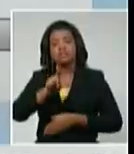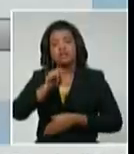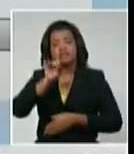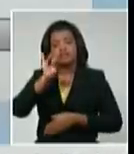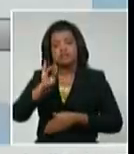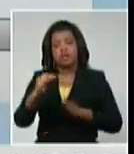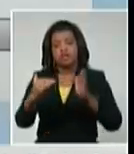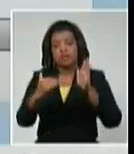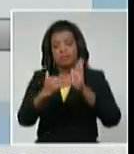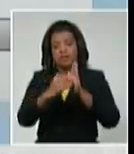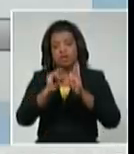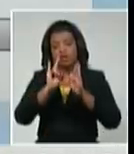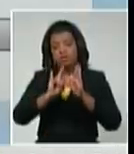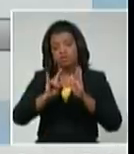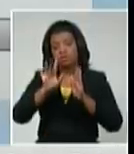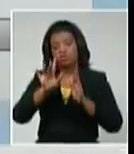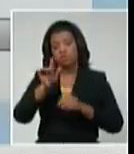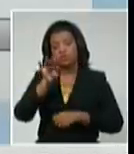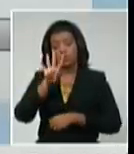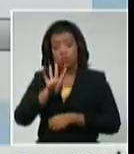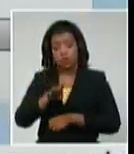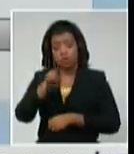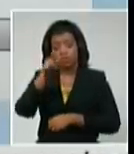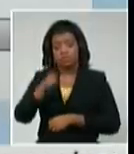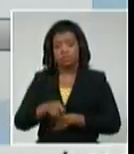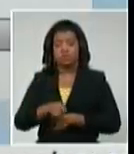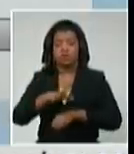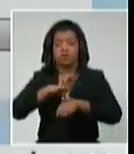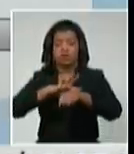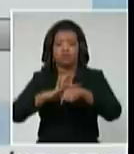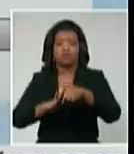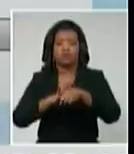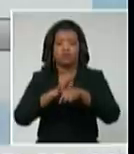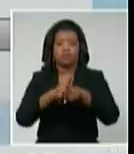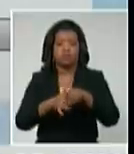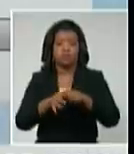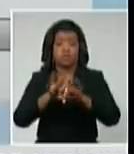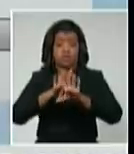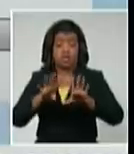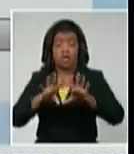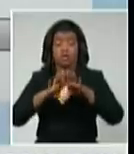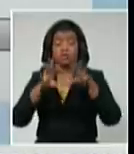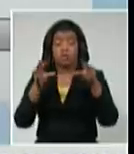17.954 personas con COVID-19 y ya se acumulan